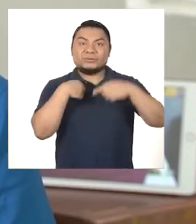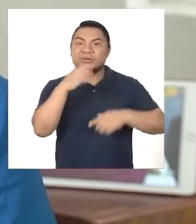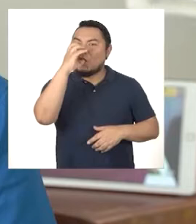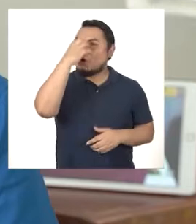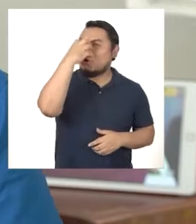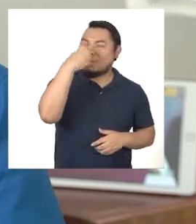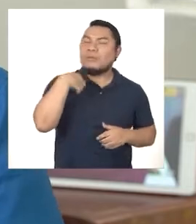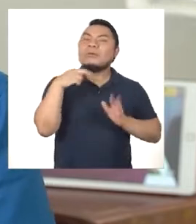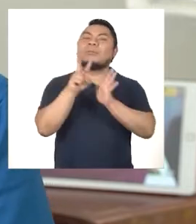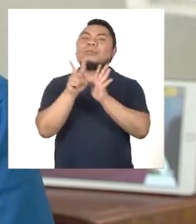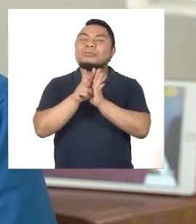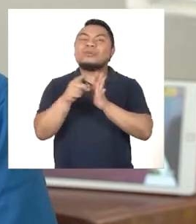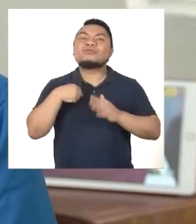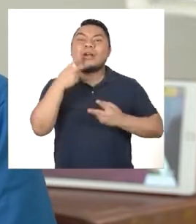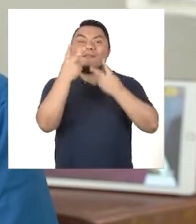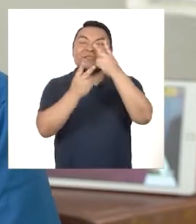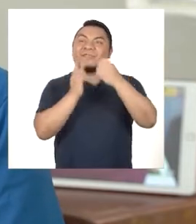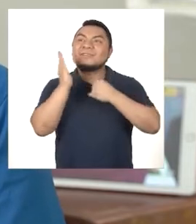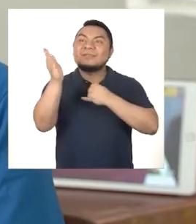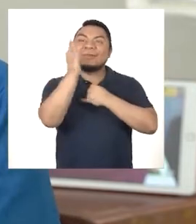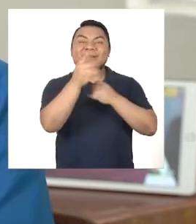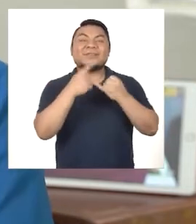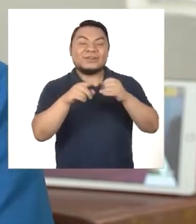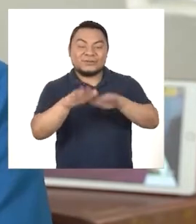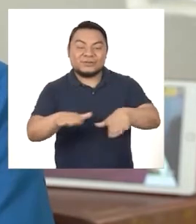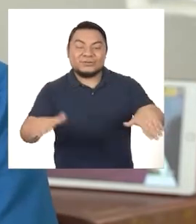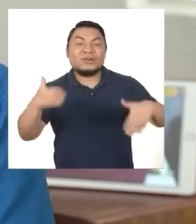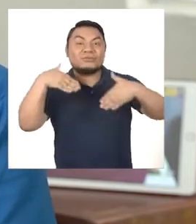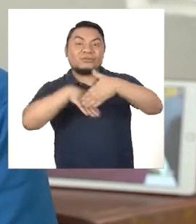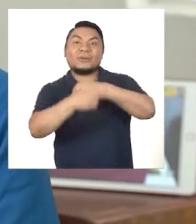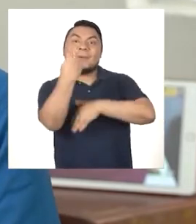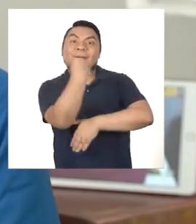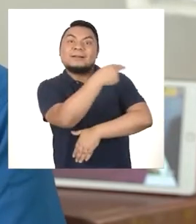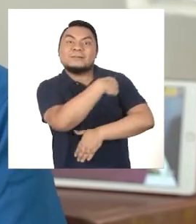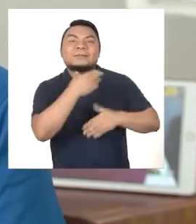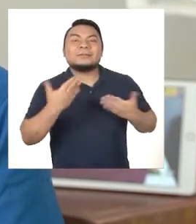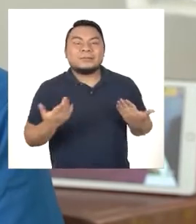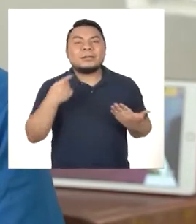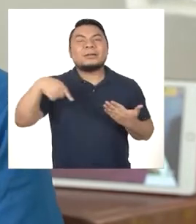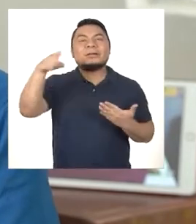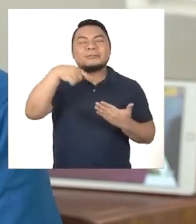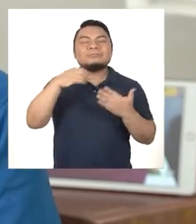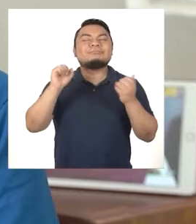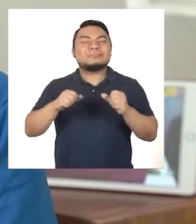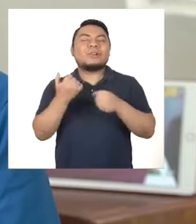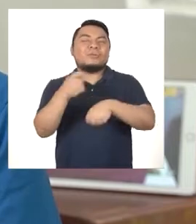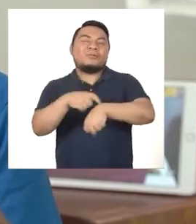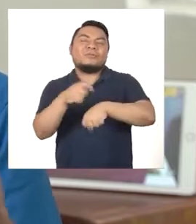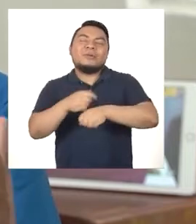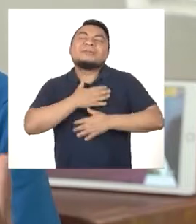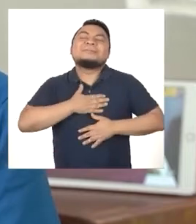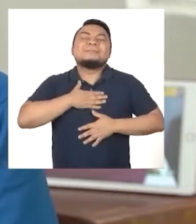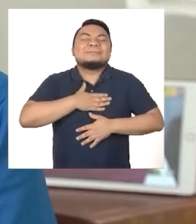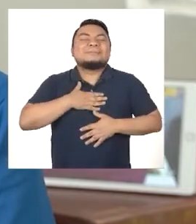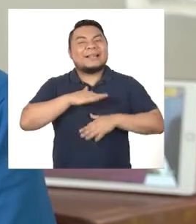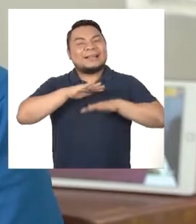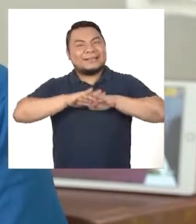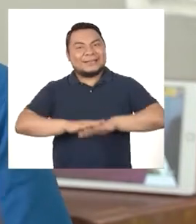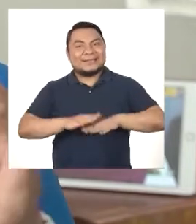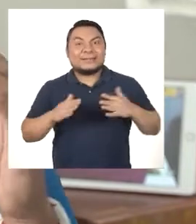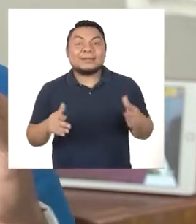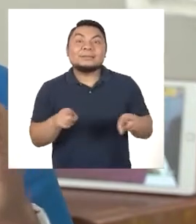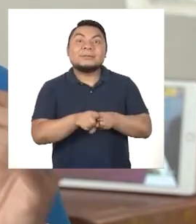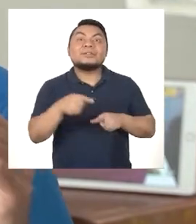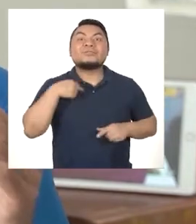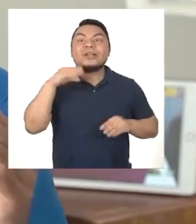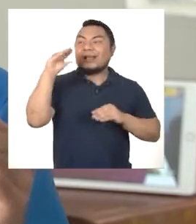payaso voluntario, o sea, yo visito a los niños que están hospitalizados para que pasen un momento un poquito más de tranquilidad. También